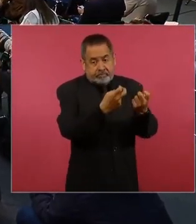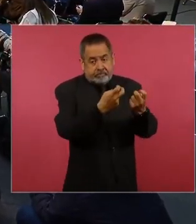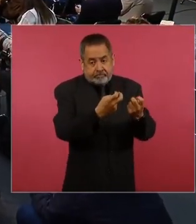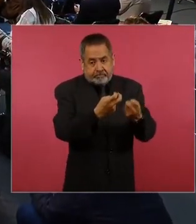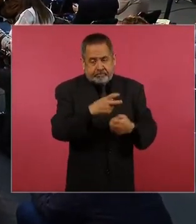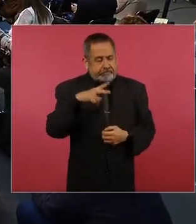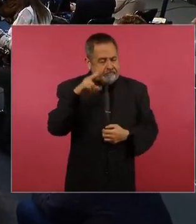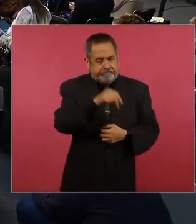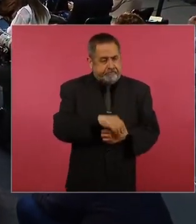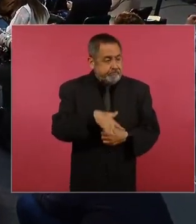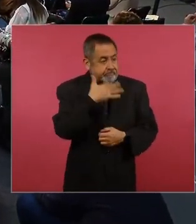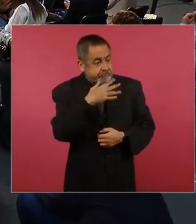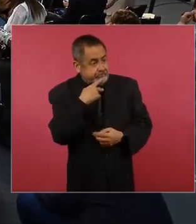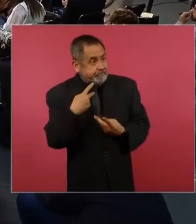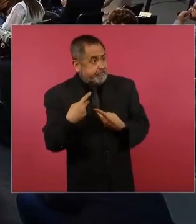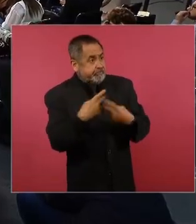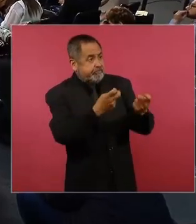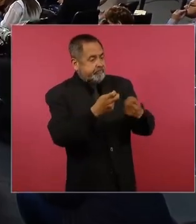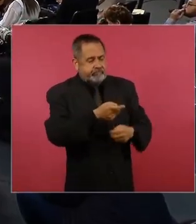corruptos.